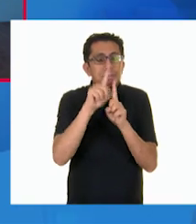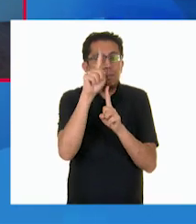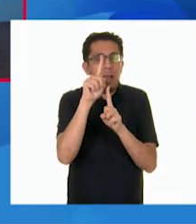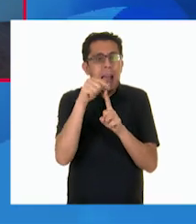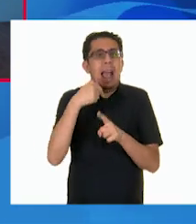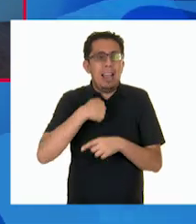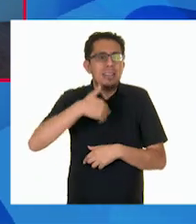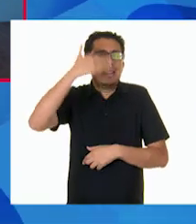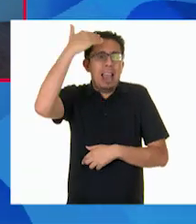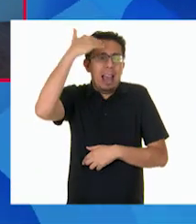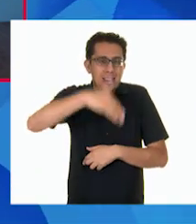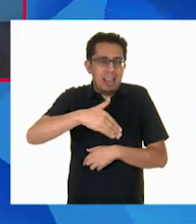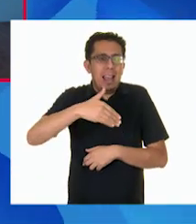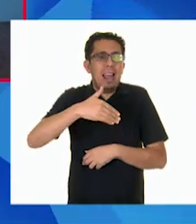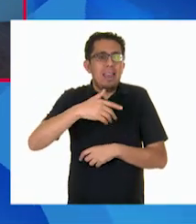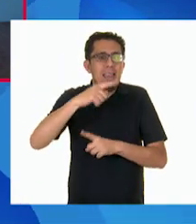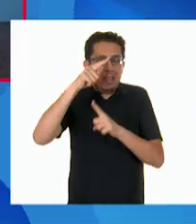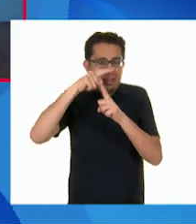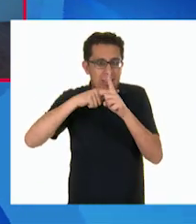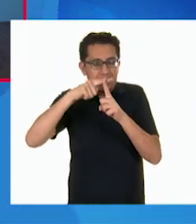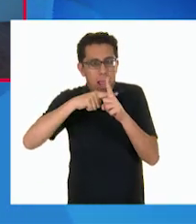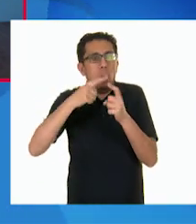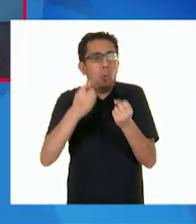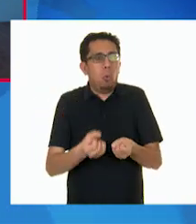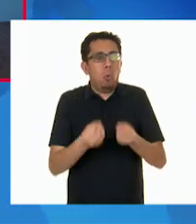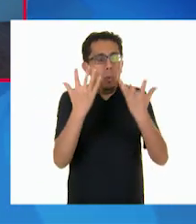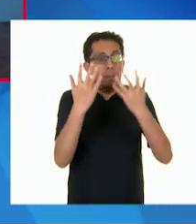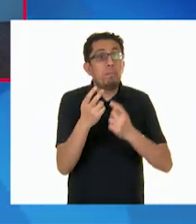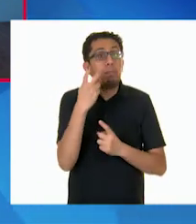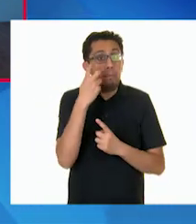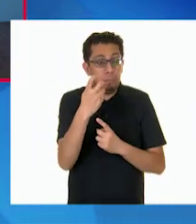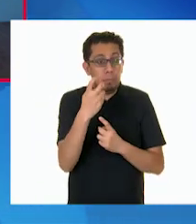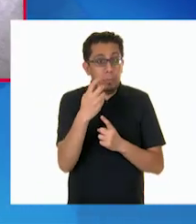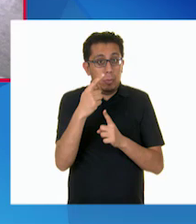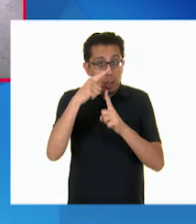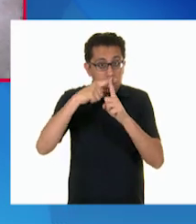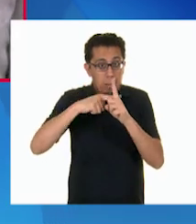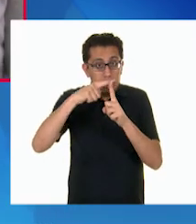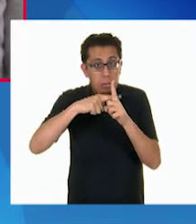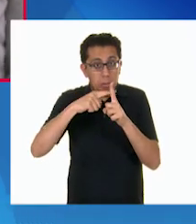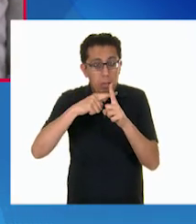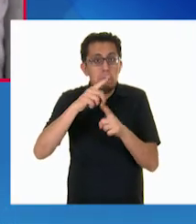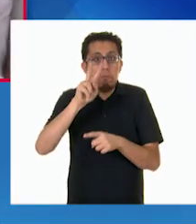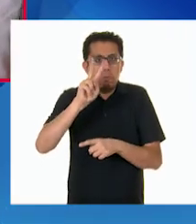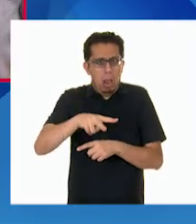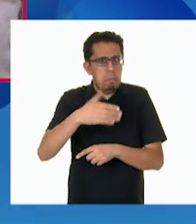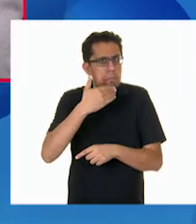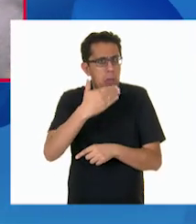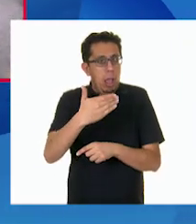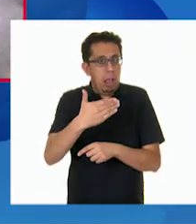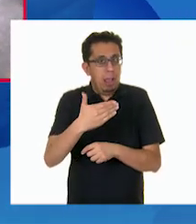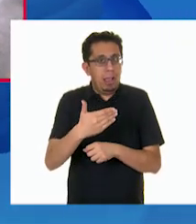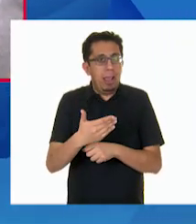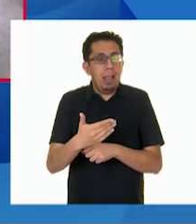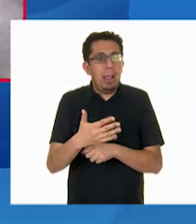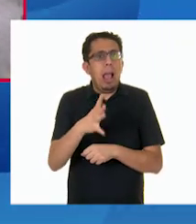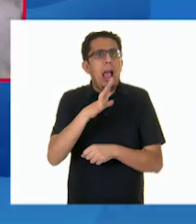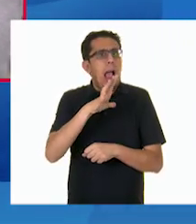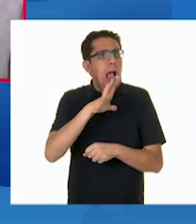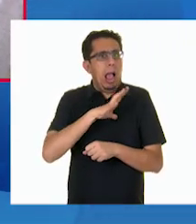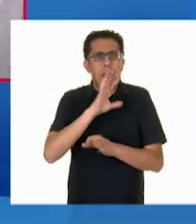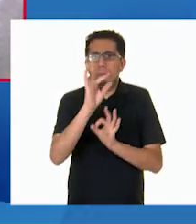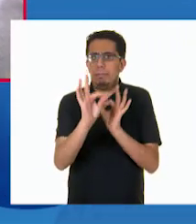qué temperatura me encuentro. Este tipo de termómetros son muy buenos porque tienen una alta